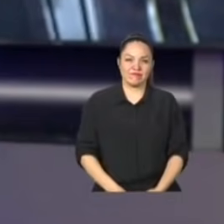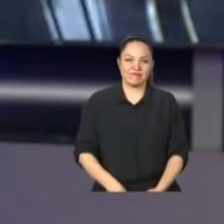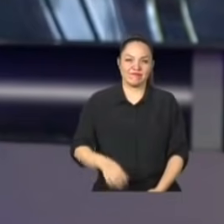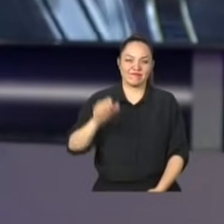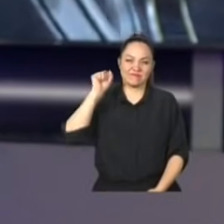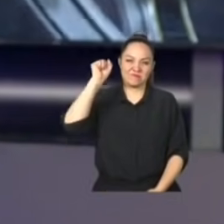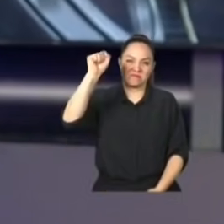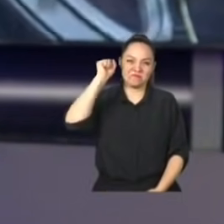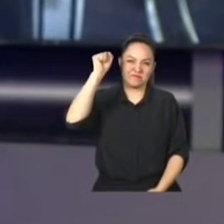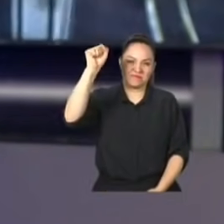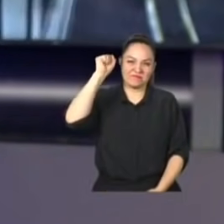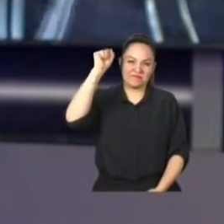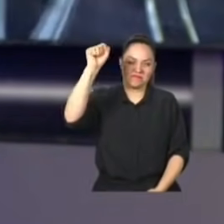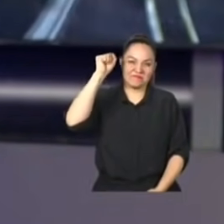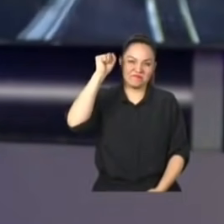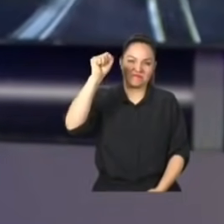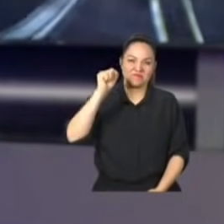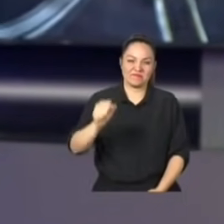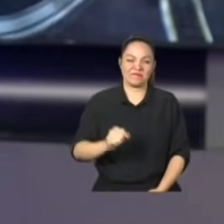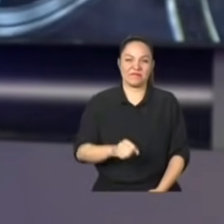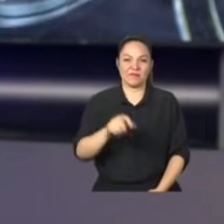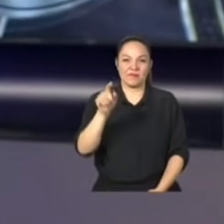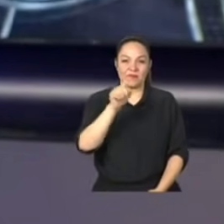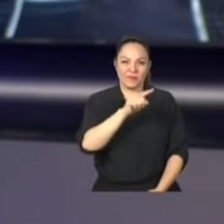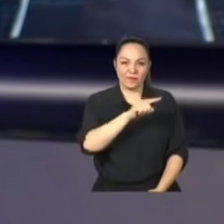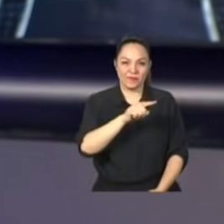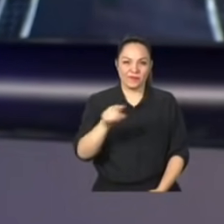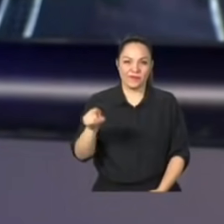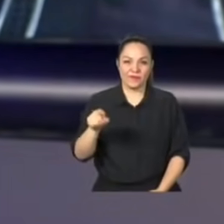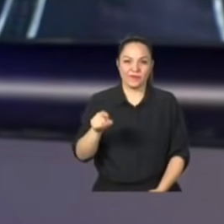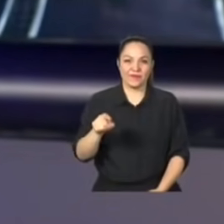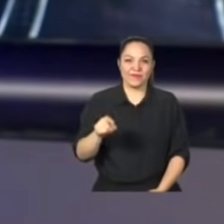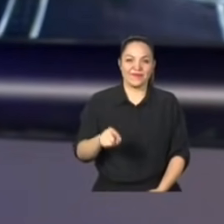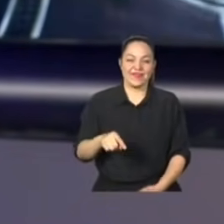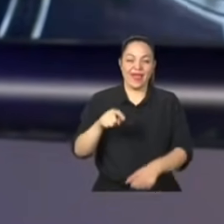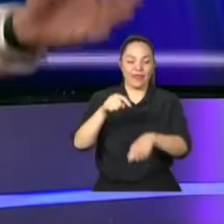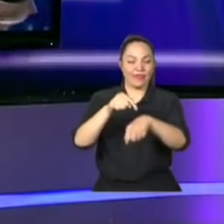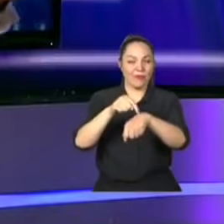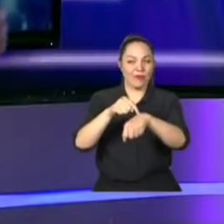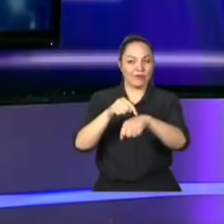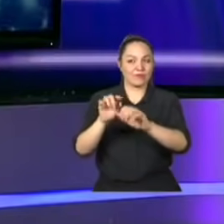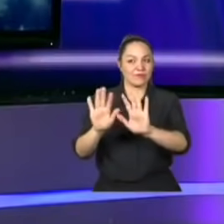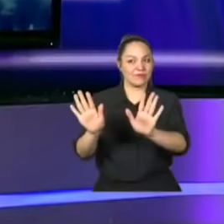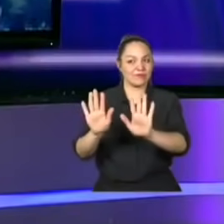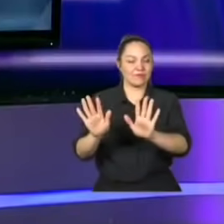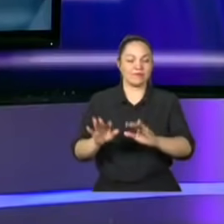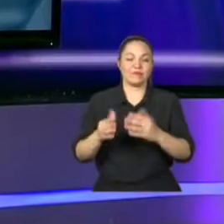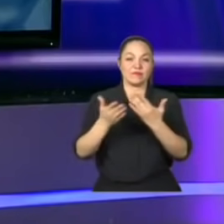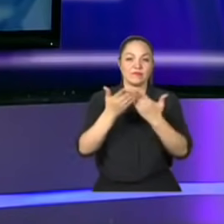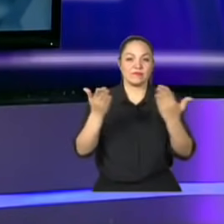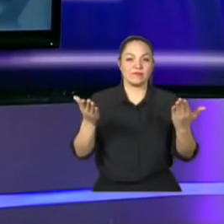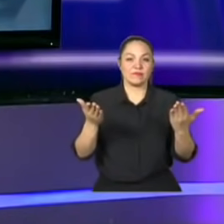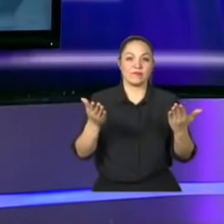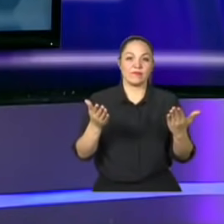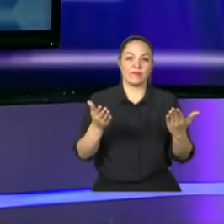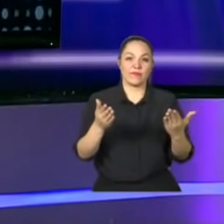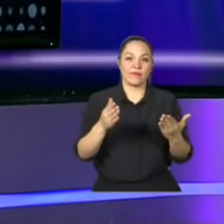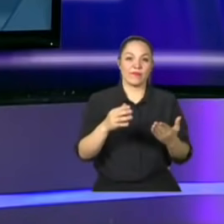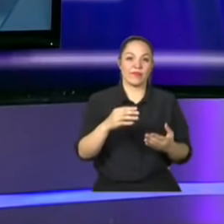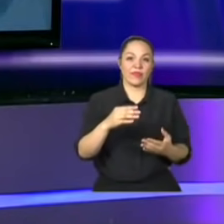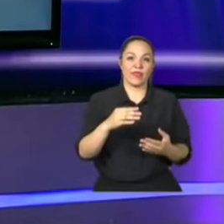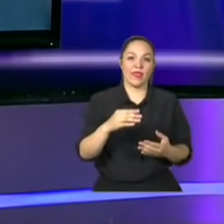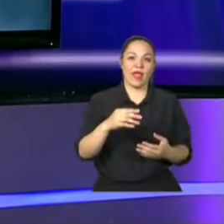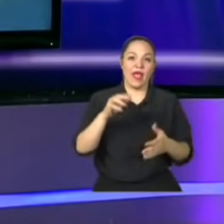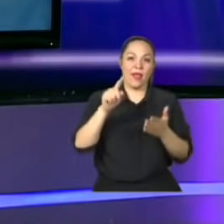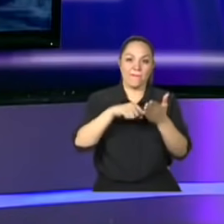No. Discúlpeme. No soy Conan, soy el licenciado Eugenio Torres. Tiempo. Vamos ahora con el partido.